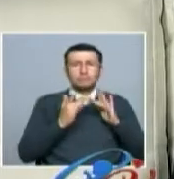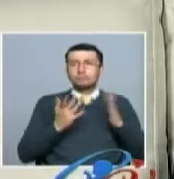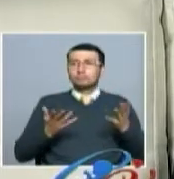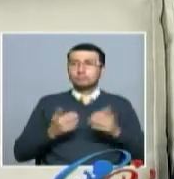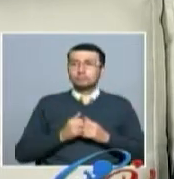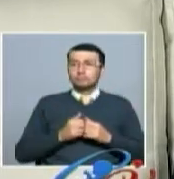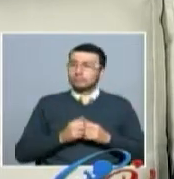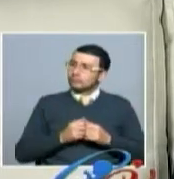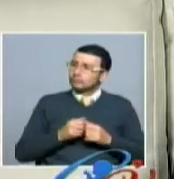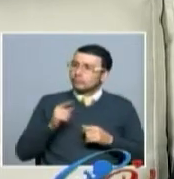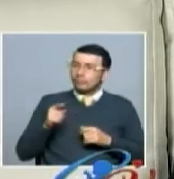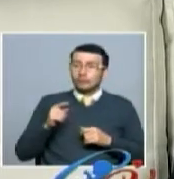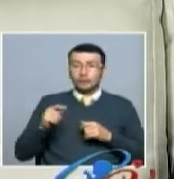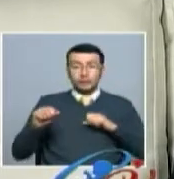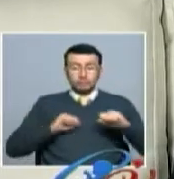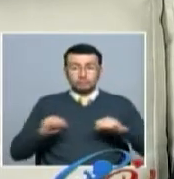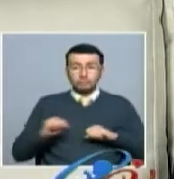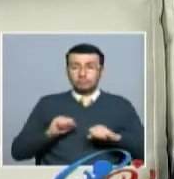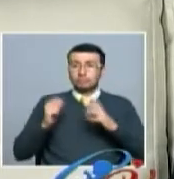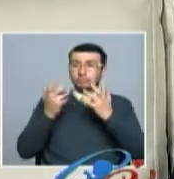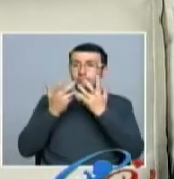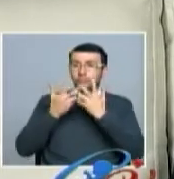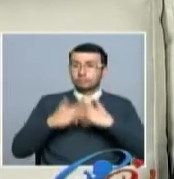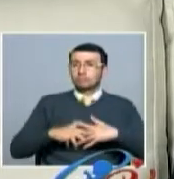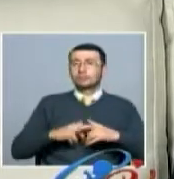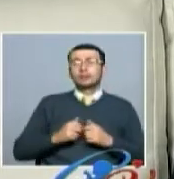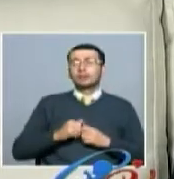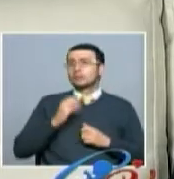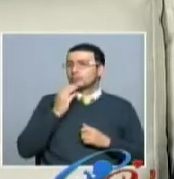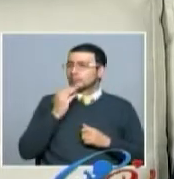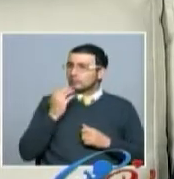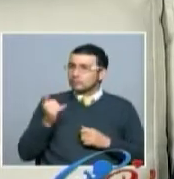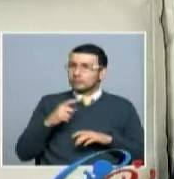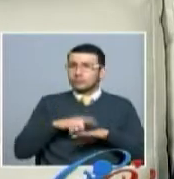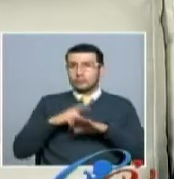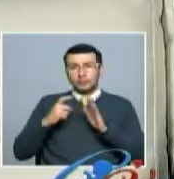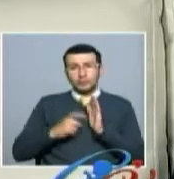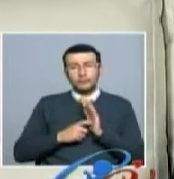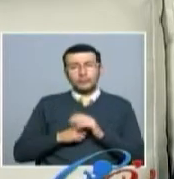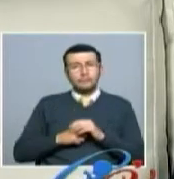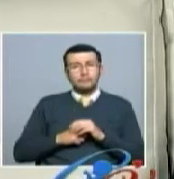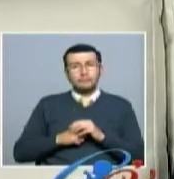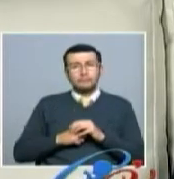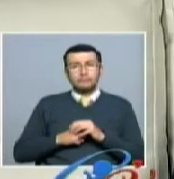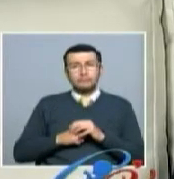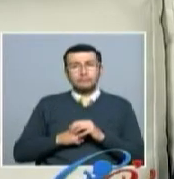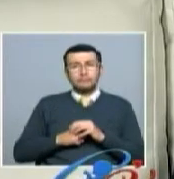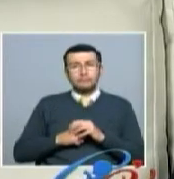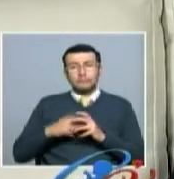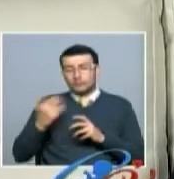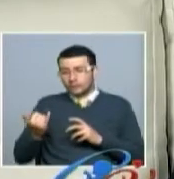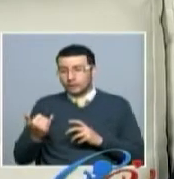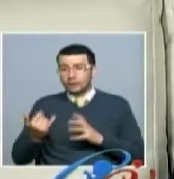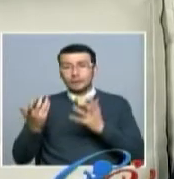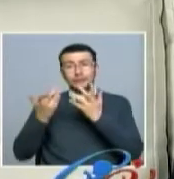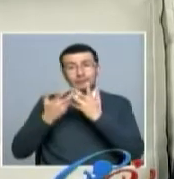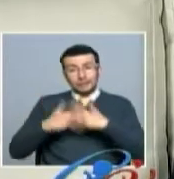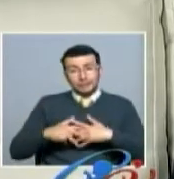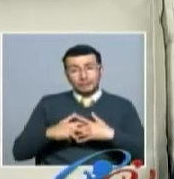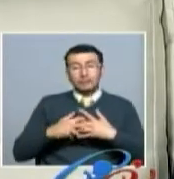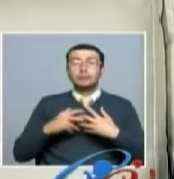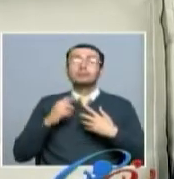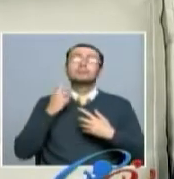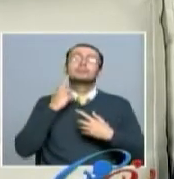distintos aparatos y sistemas. Por ejemplo, todo lo que es relativo al sistema endocrino, que desde